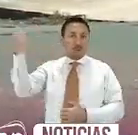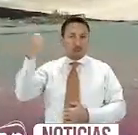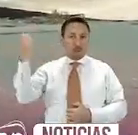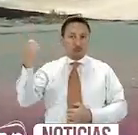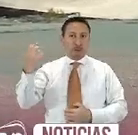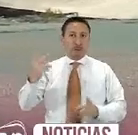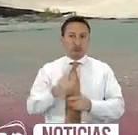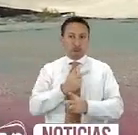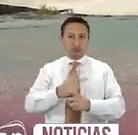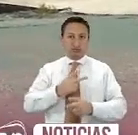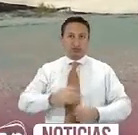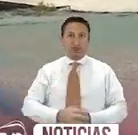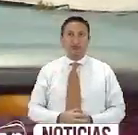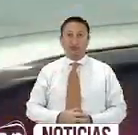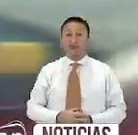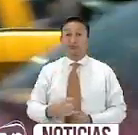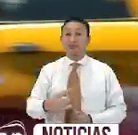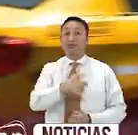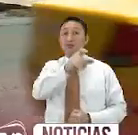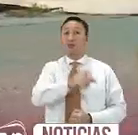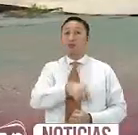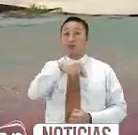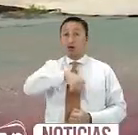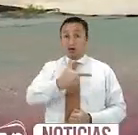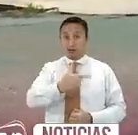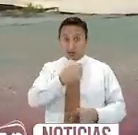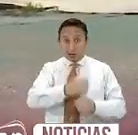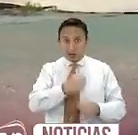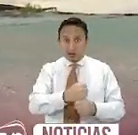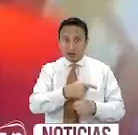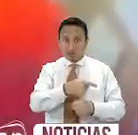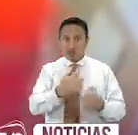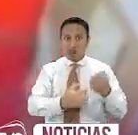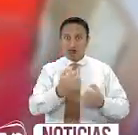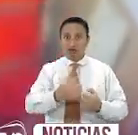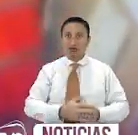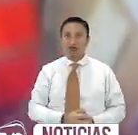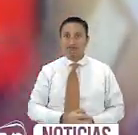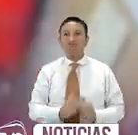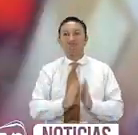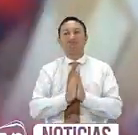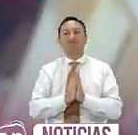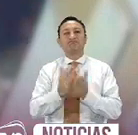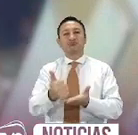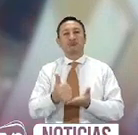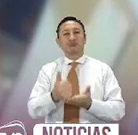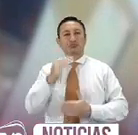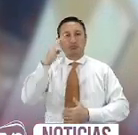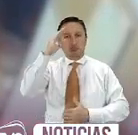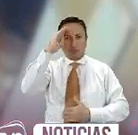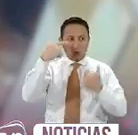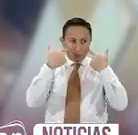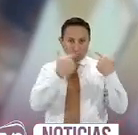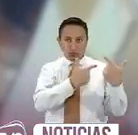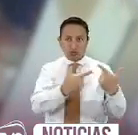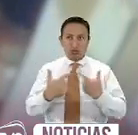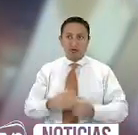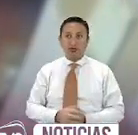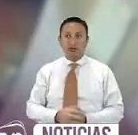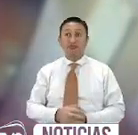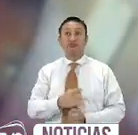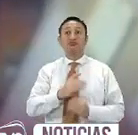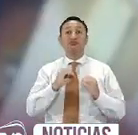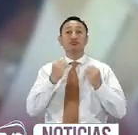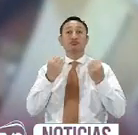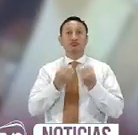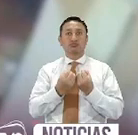inseguridad, que afecta a quienes generan fuentes de trabajo. Piden más patrullajes e identificar a esta